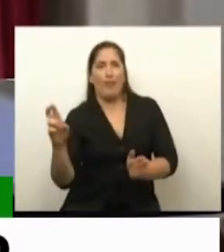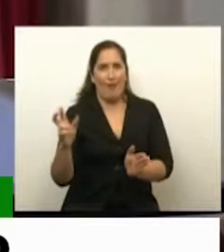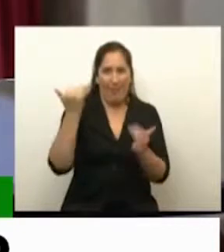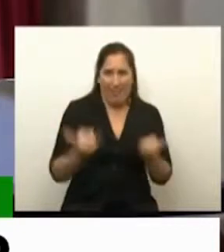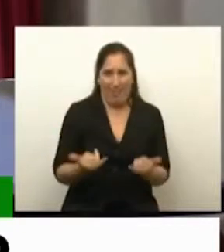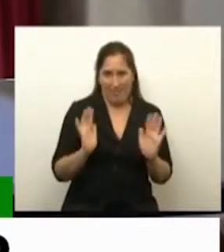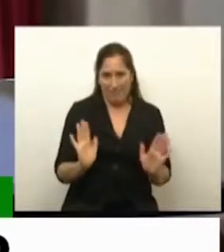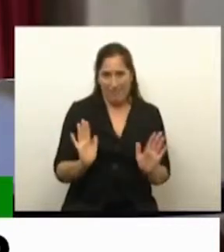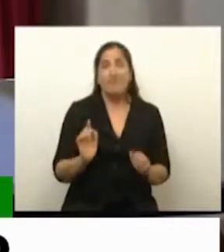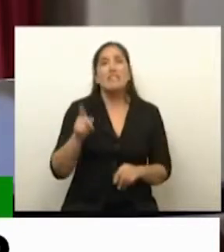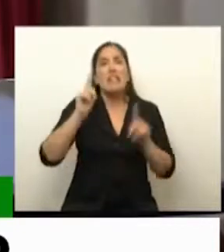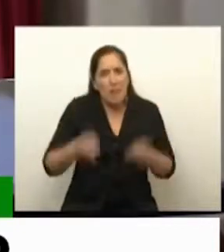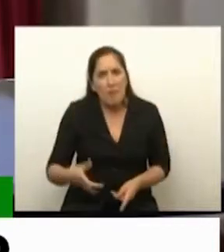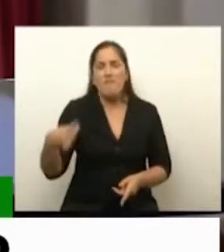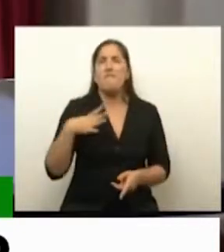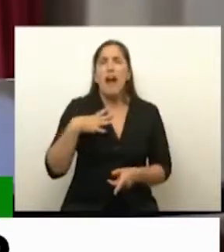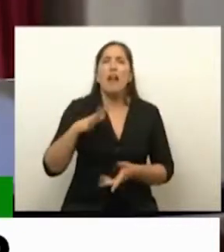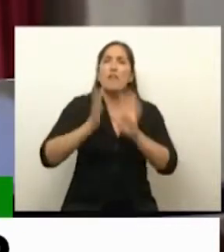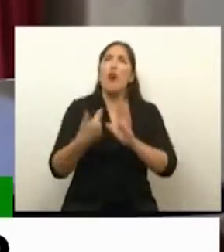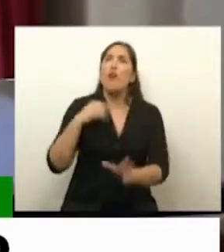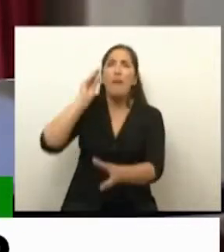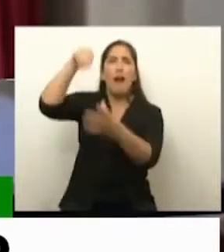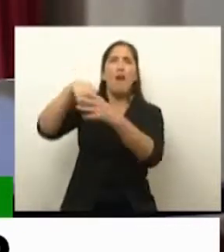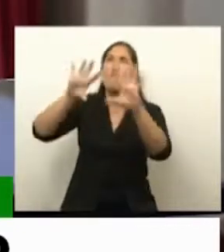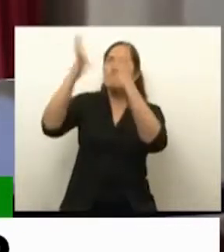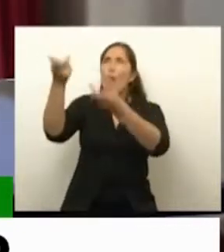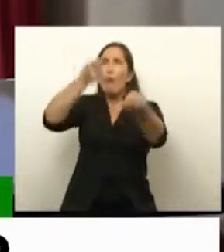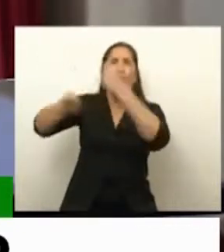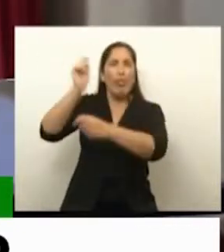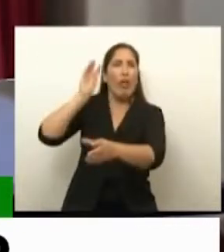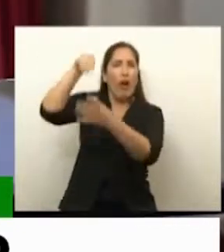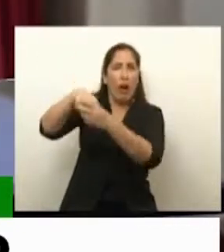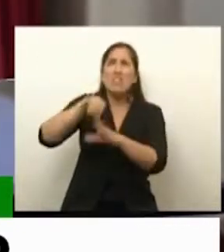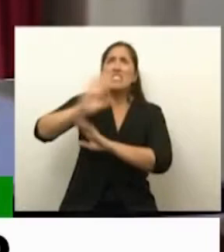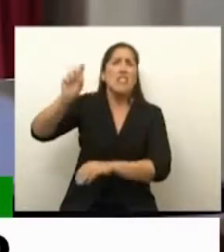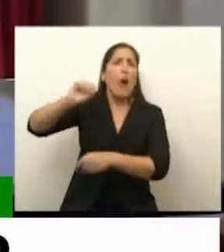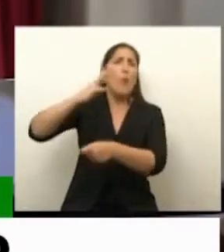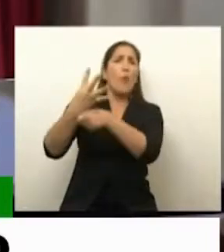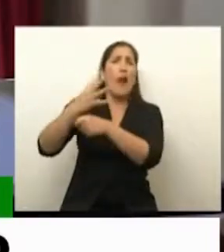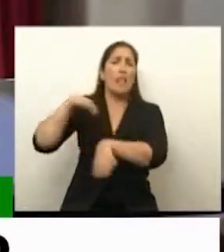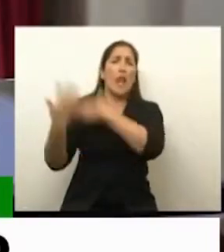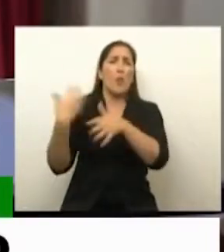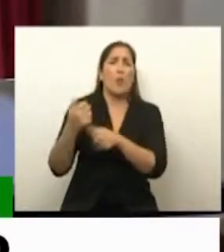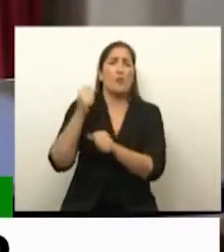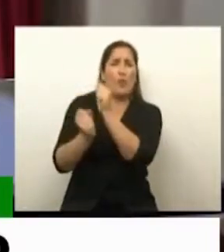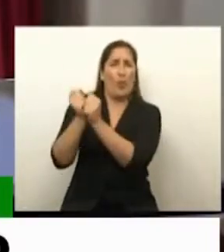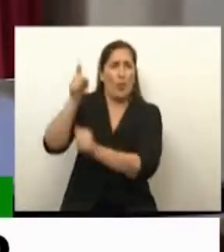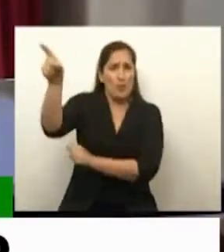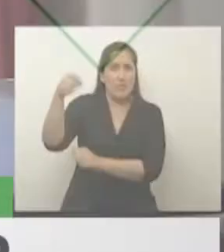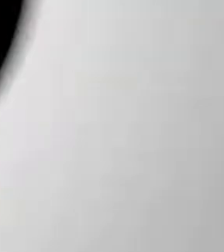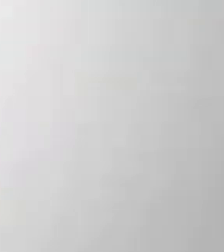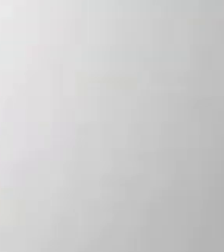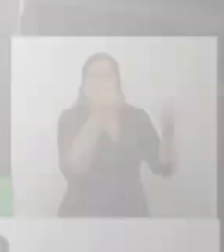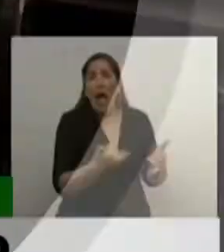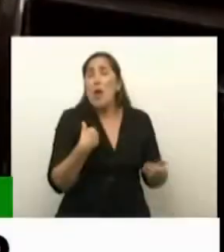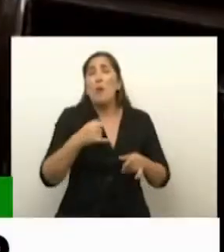de proyecto, de modelo de inserción internacional en un mundo que vaya por la cuarta revolución industrial. No tenemos un modelo de